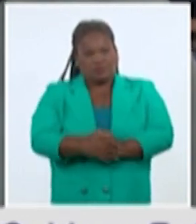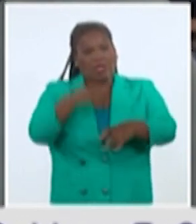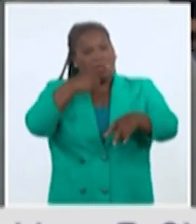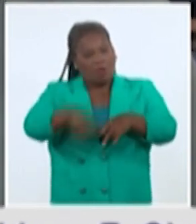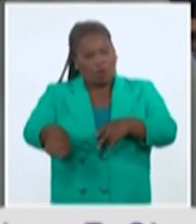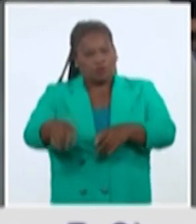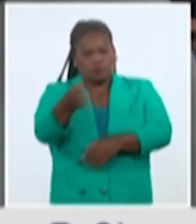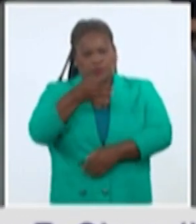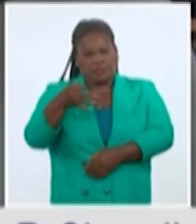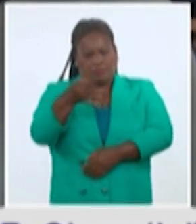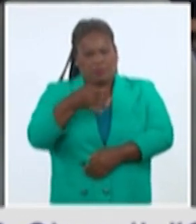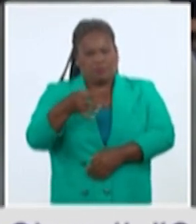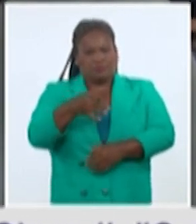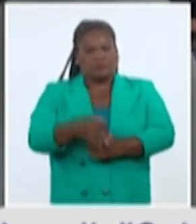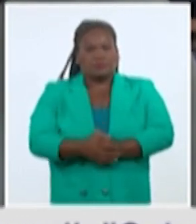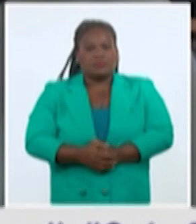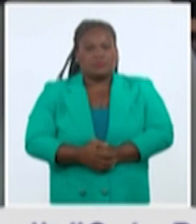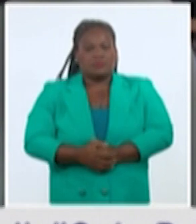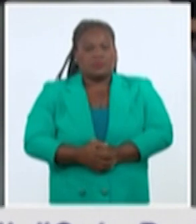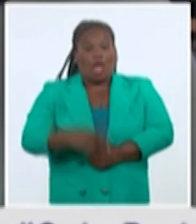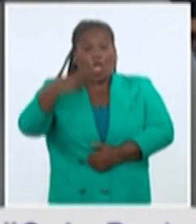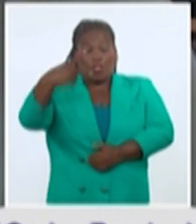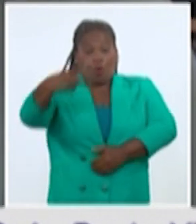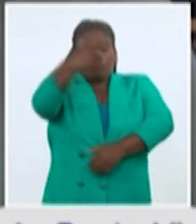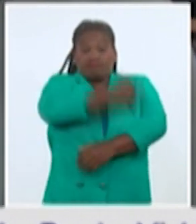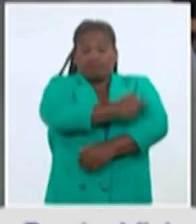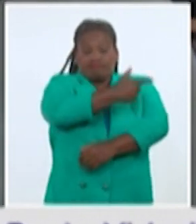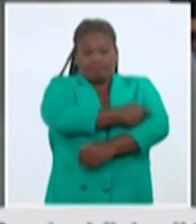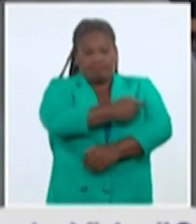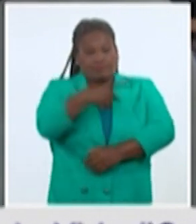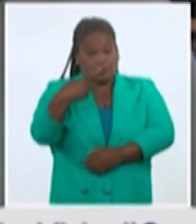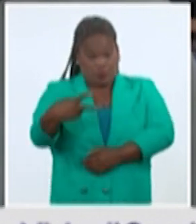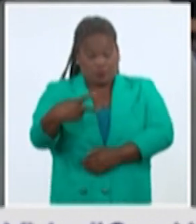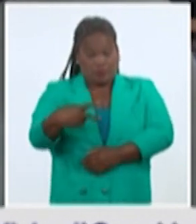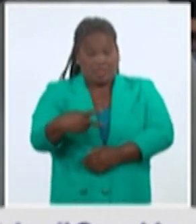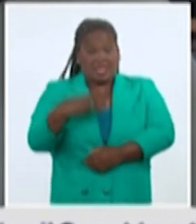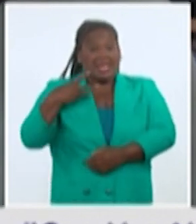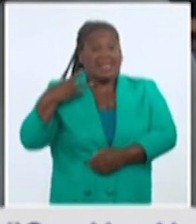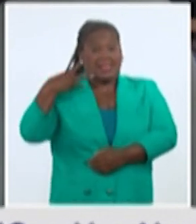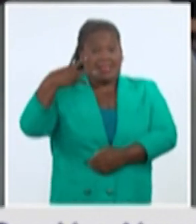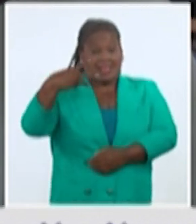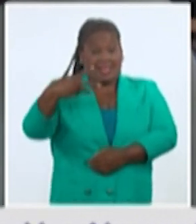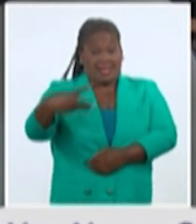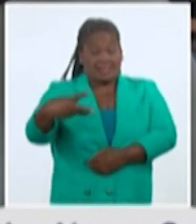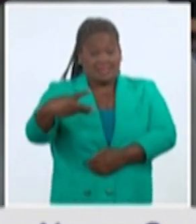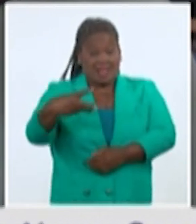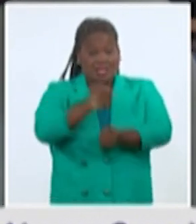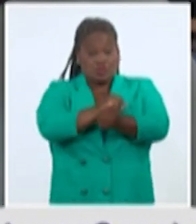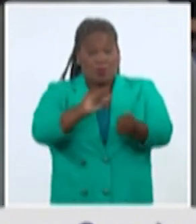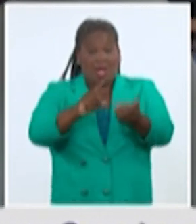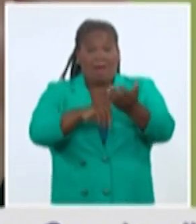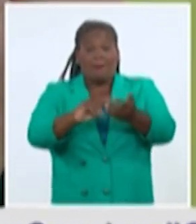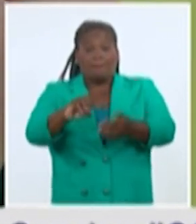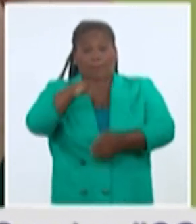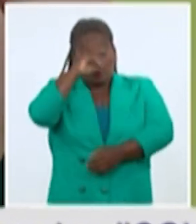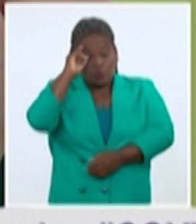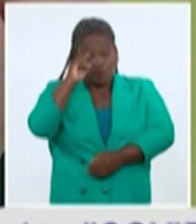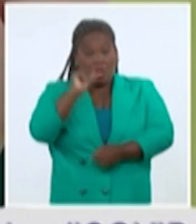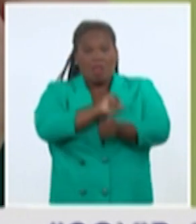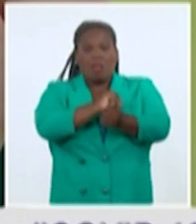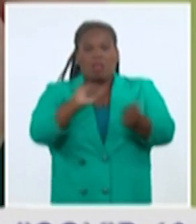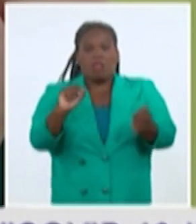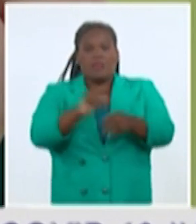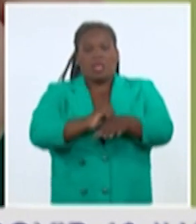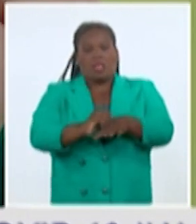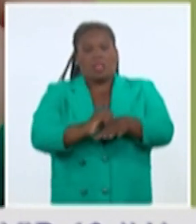municipios, con 2 dosis de esta vacuna y una tercera dosis con Soberana Plus libre de primeros años. La